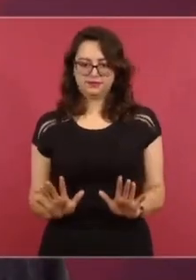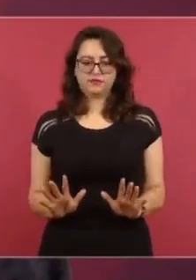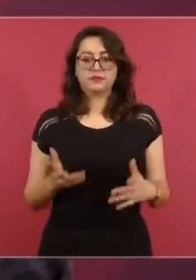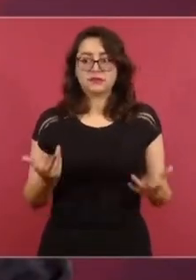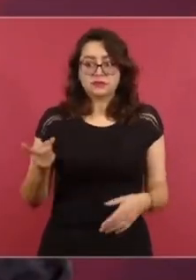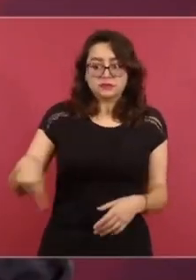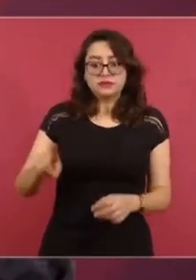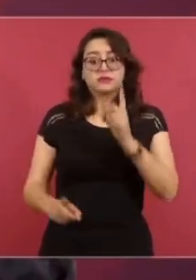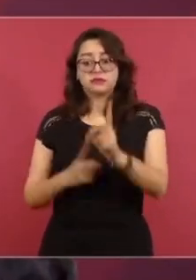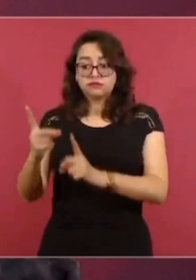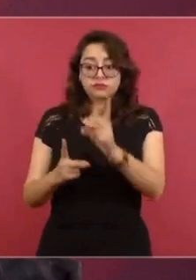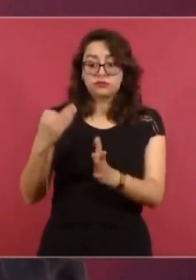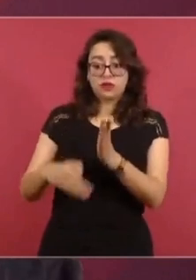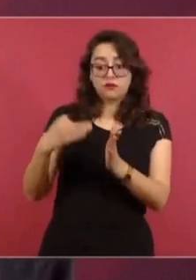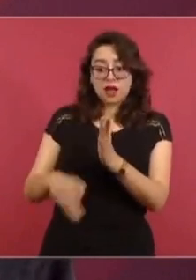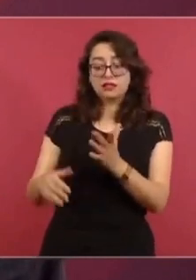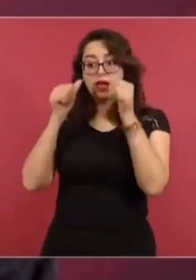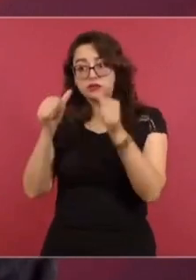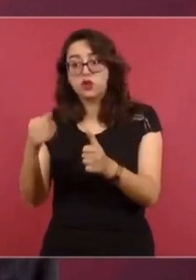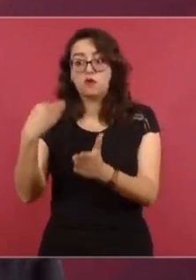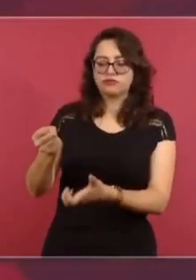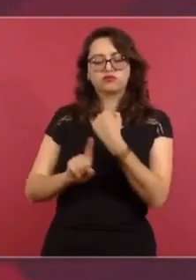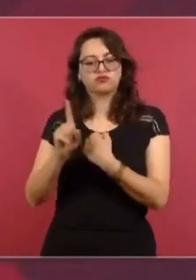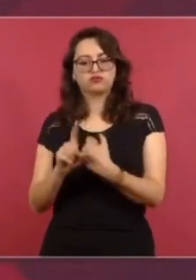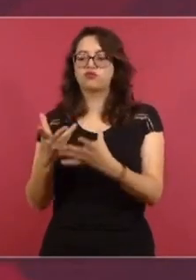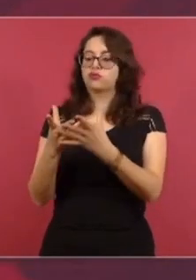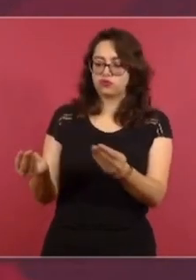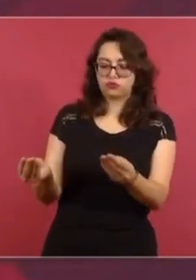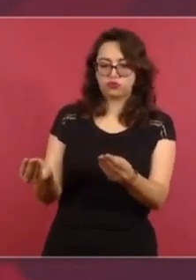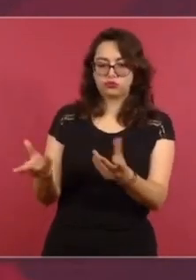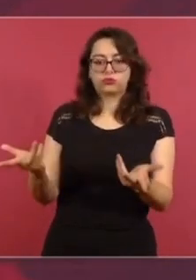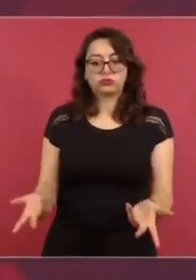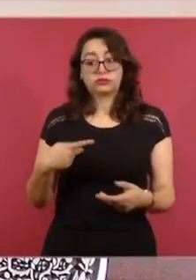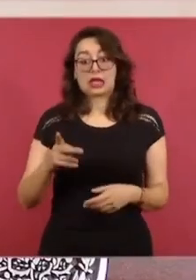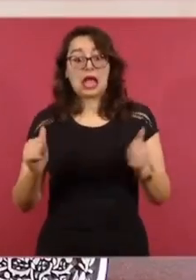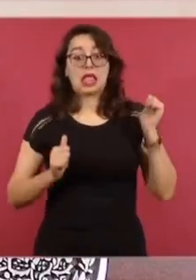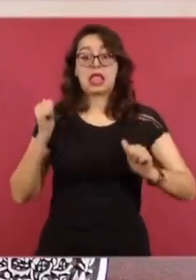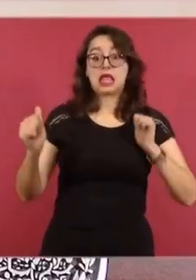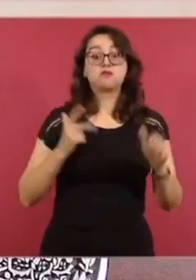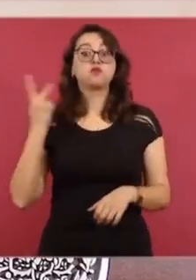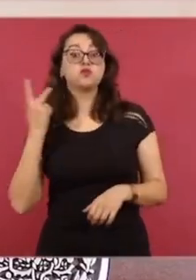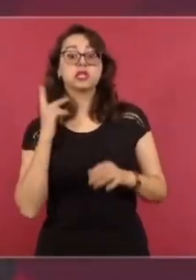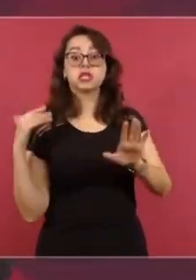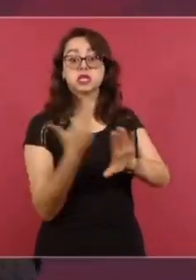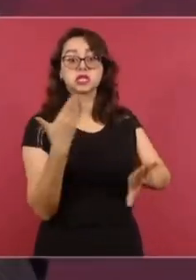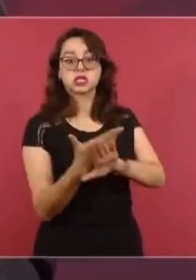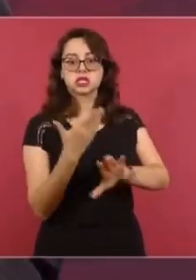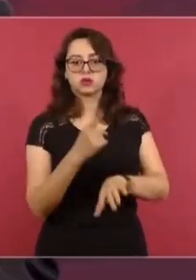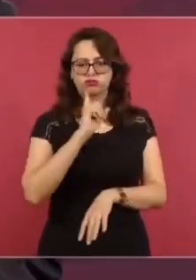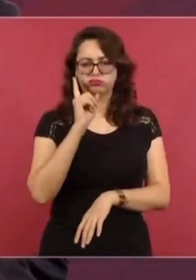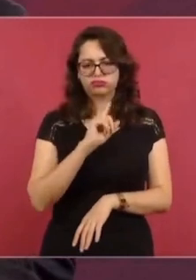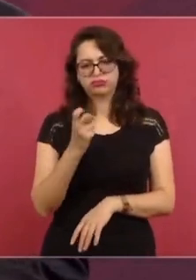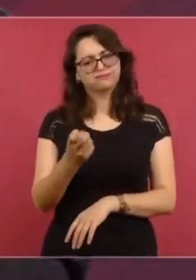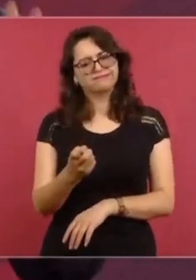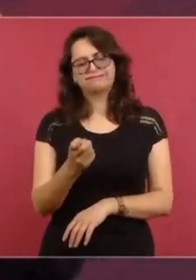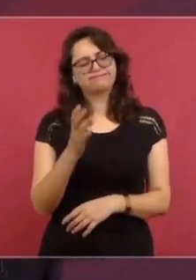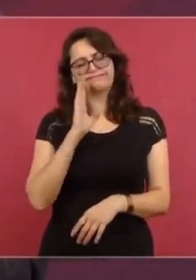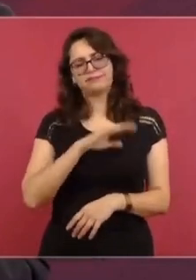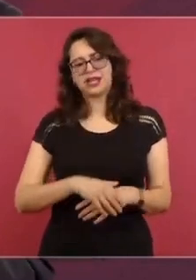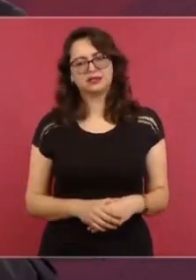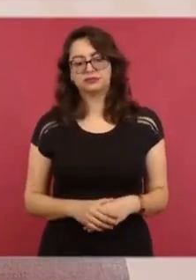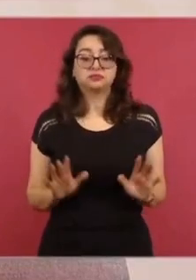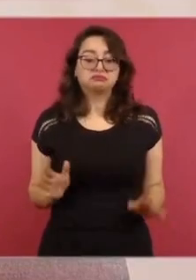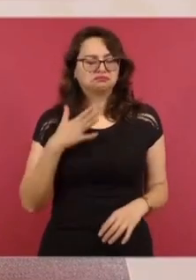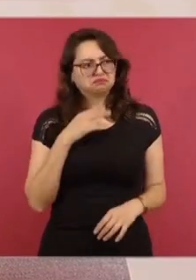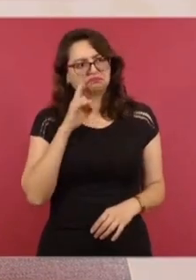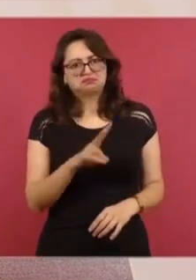no están siendo atendidos los deportistas, hay que atenderlos. Pero que no se quiera descalificar el trabajo de Ana Guevara, que ha hecho bien las cosas,